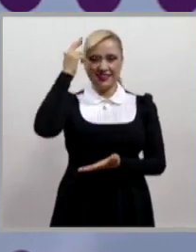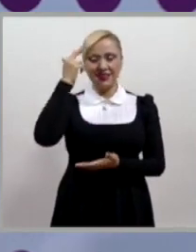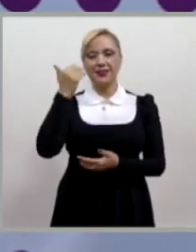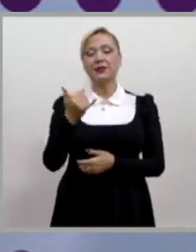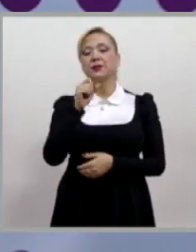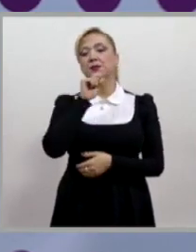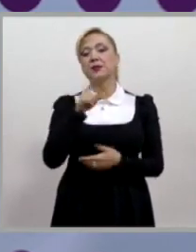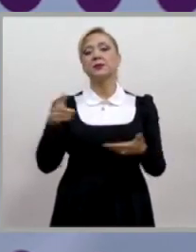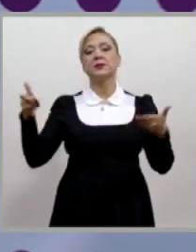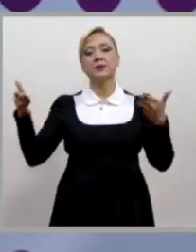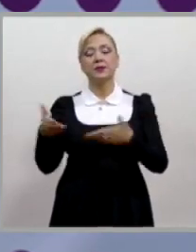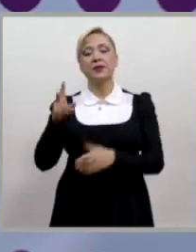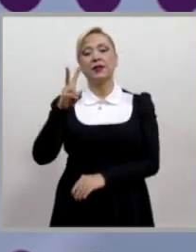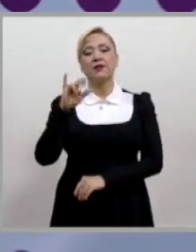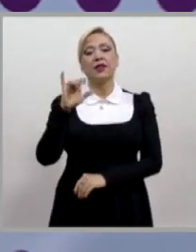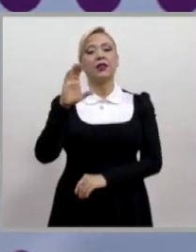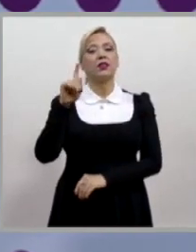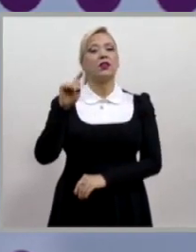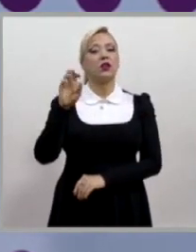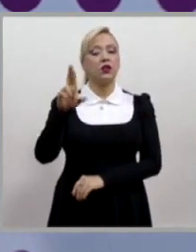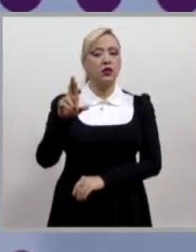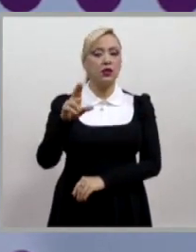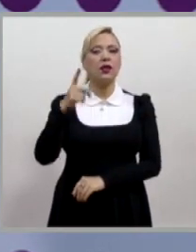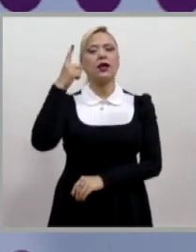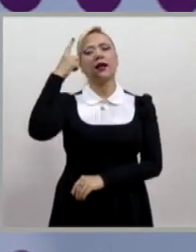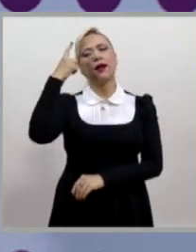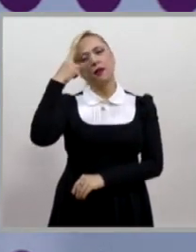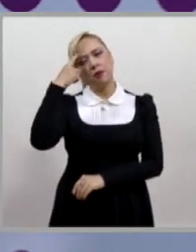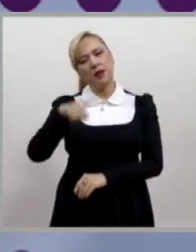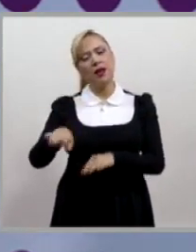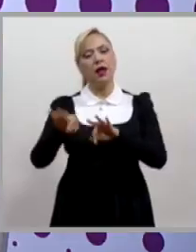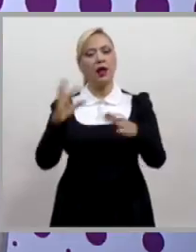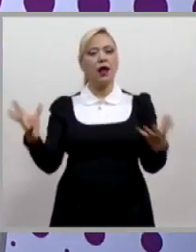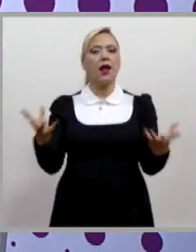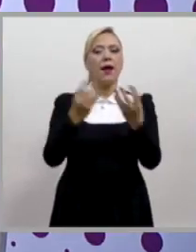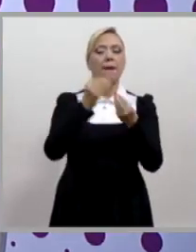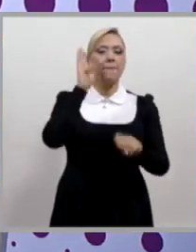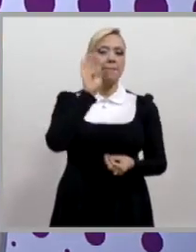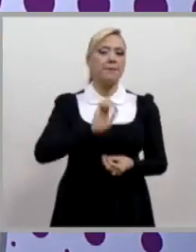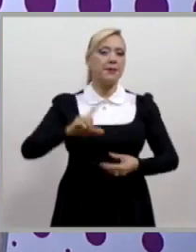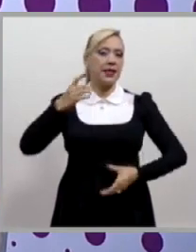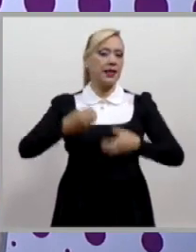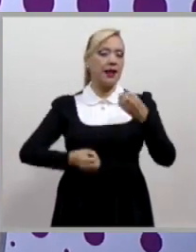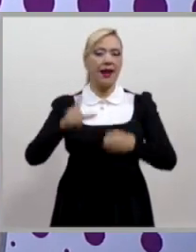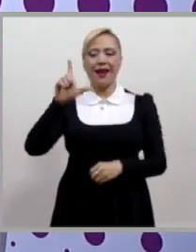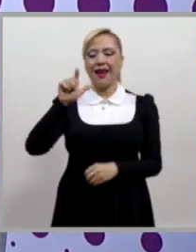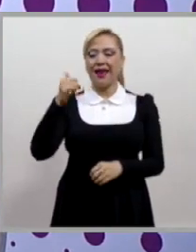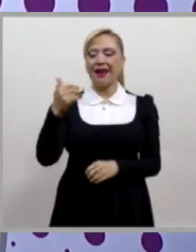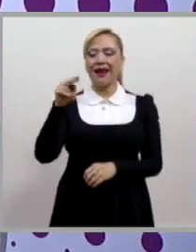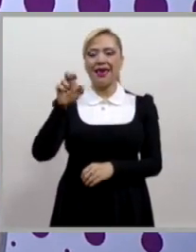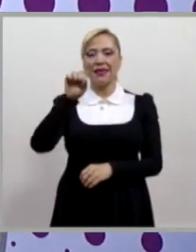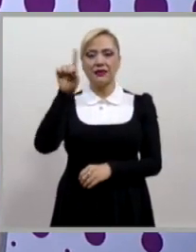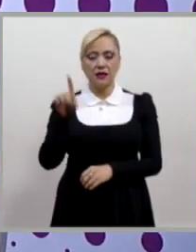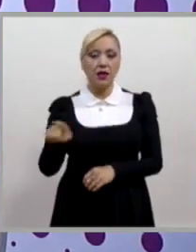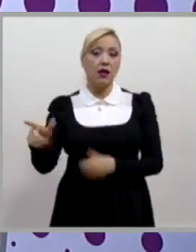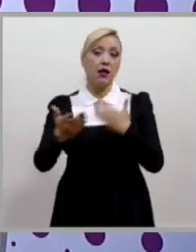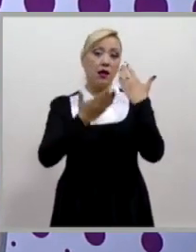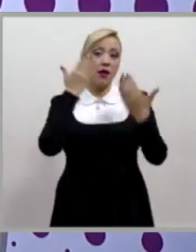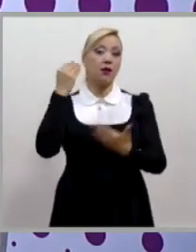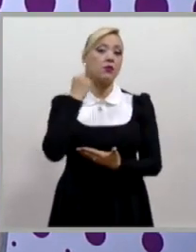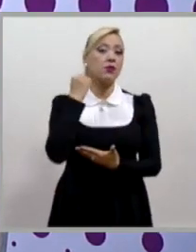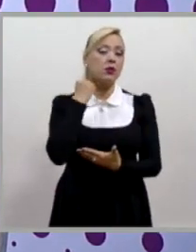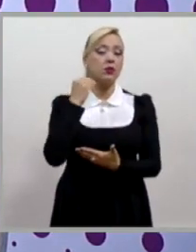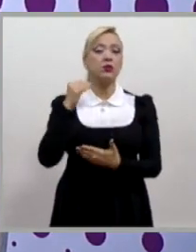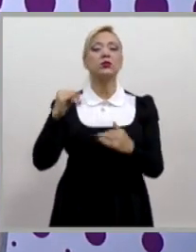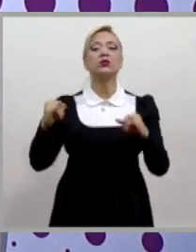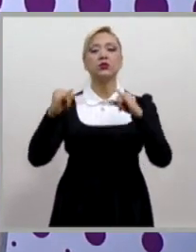con mucho gusto, presento a Víctor Manuel García Alcázar, secretario auxiliar en la ponencia del ministro Javier Lainez Potisek. Es licenciado en Derecho